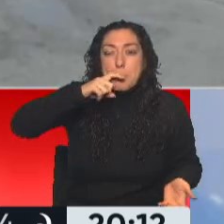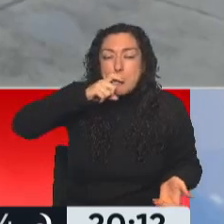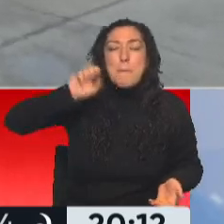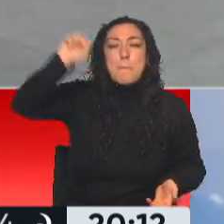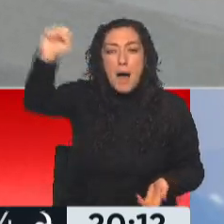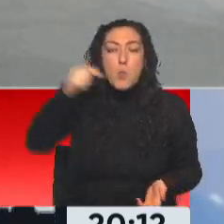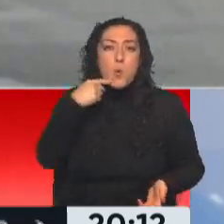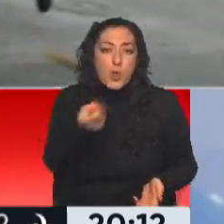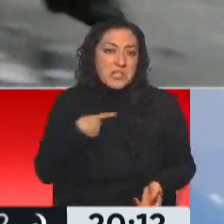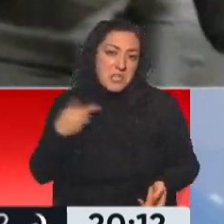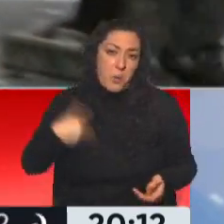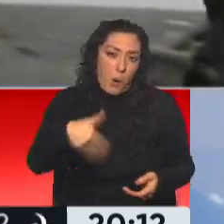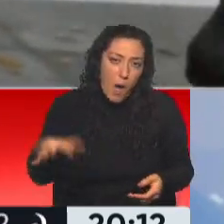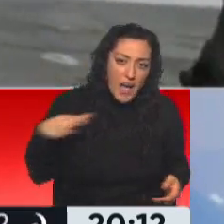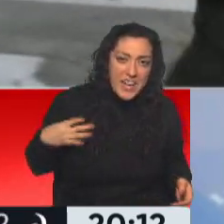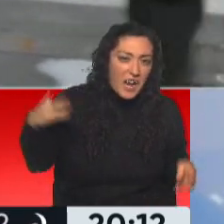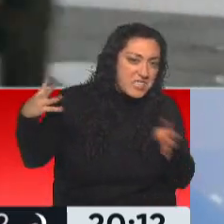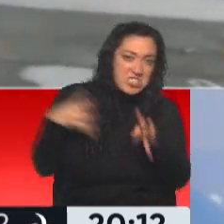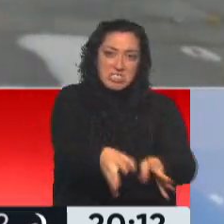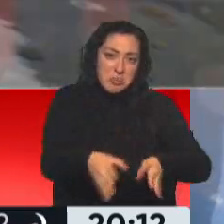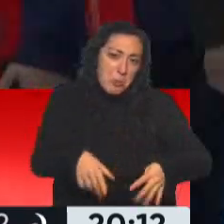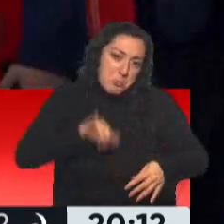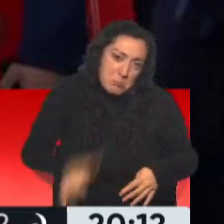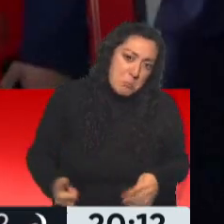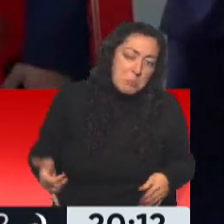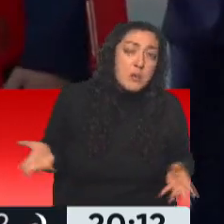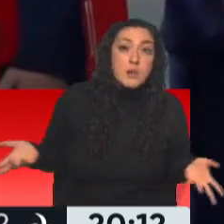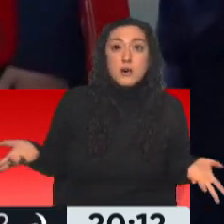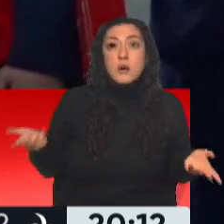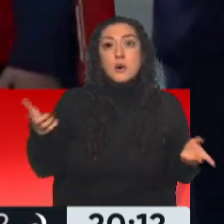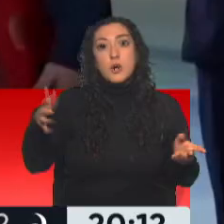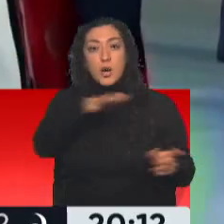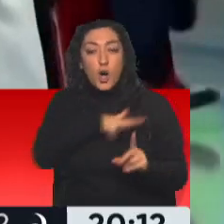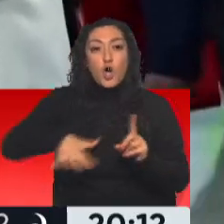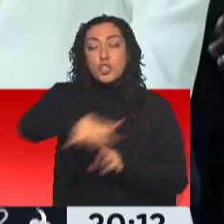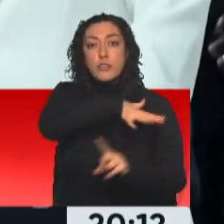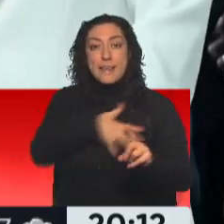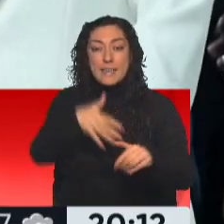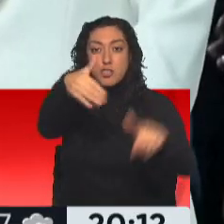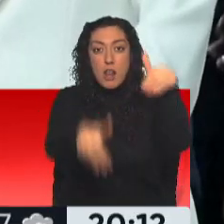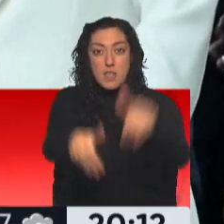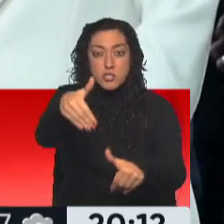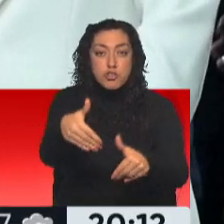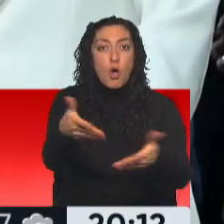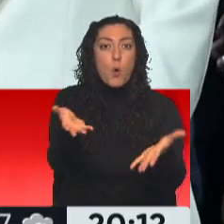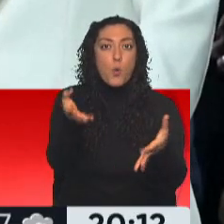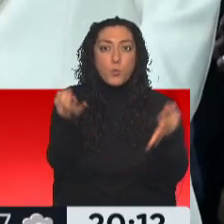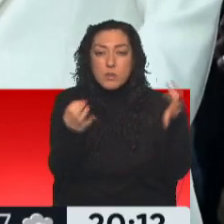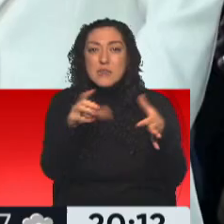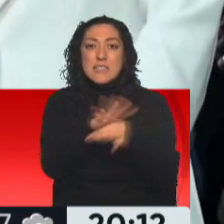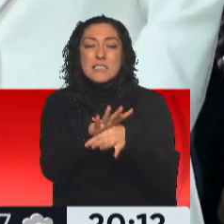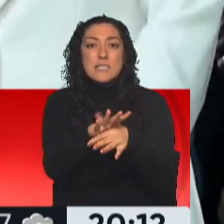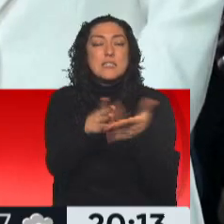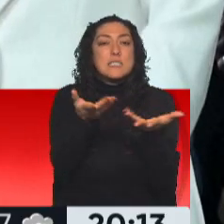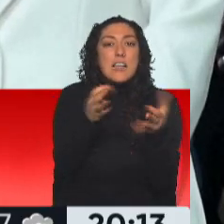un baño de sangre, una guerra civil, y en ese contexto, sabiendo que no era una elección ni justa ni libre, fuimos a este proceso.